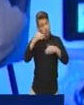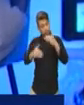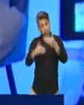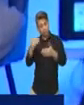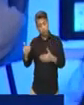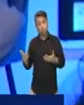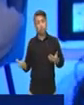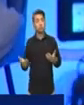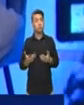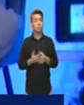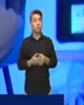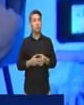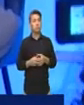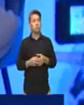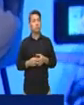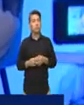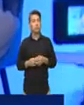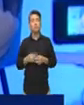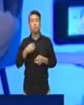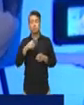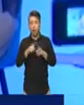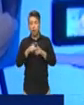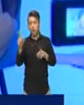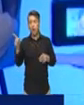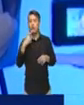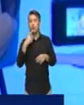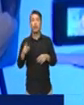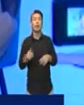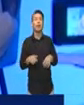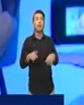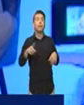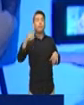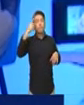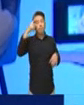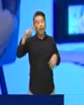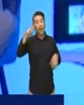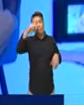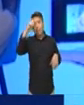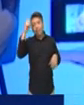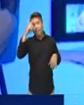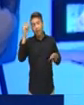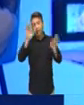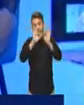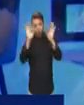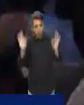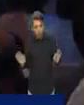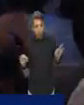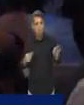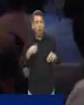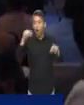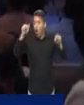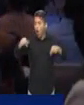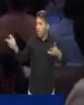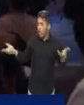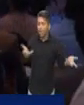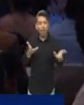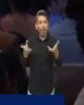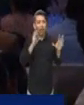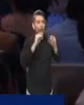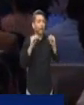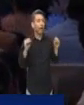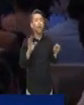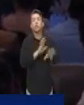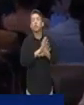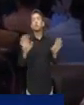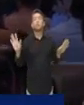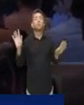vuelvo a la pregunta anterior, es un mecanismo de trabajo. Este diálogo no es un diálogo que va a pasar exclusivamente